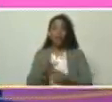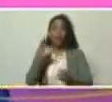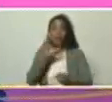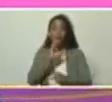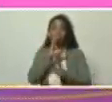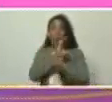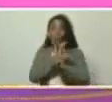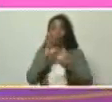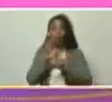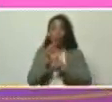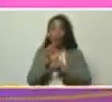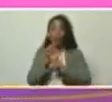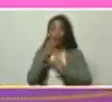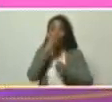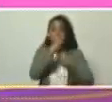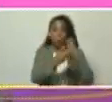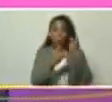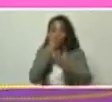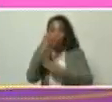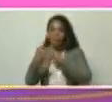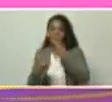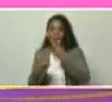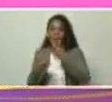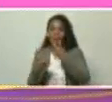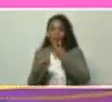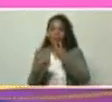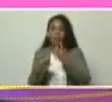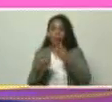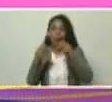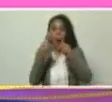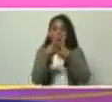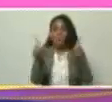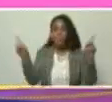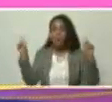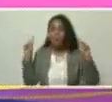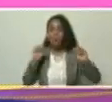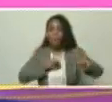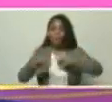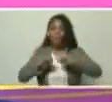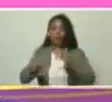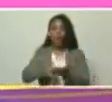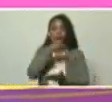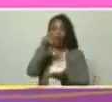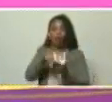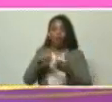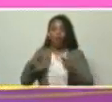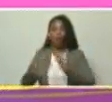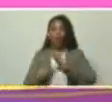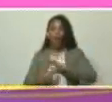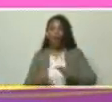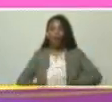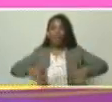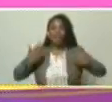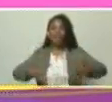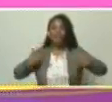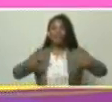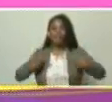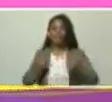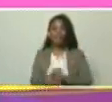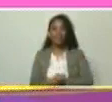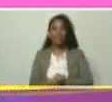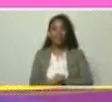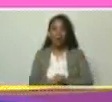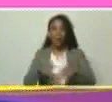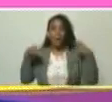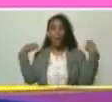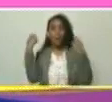culturales, turísticas, ecológicas, con el Movimiento Nacional de Recreadores y Recreadoras, con los